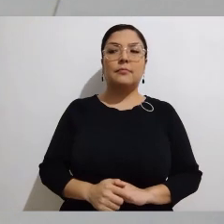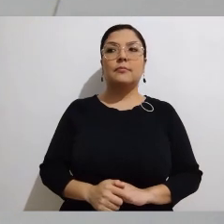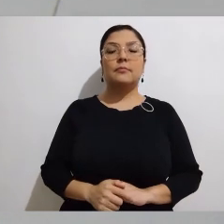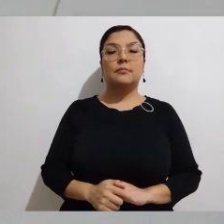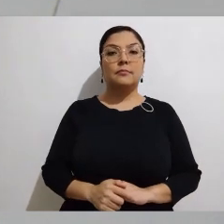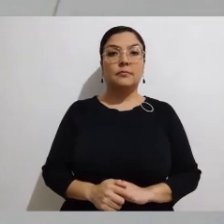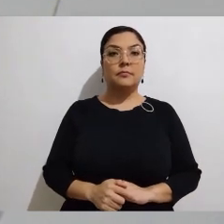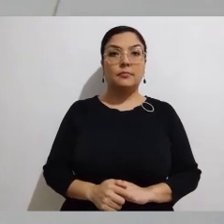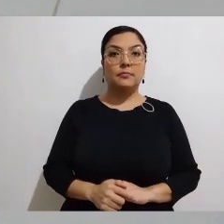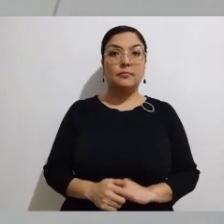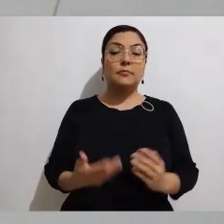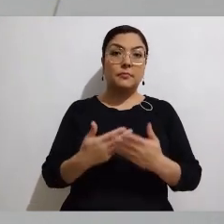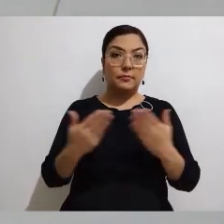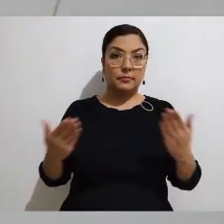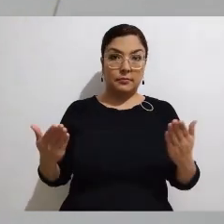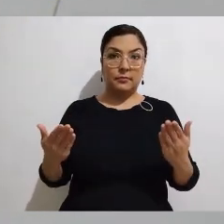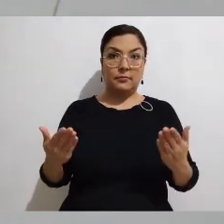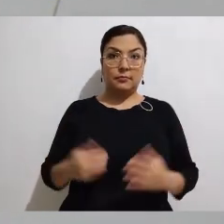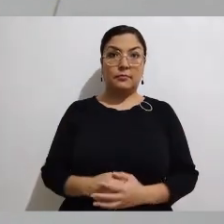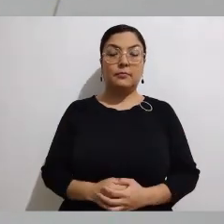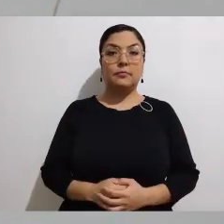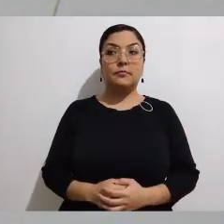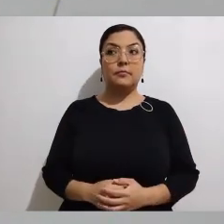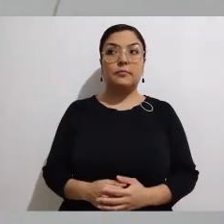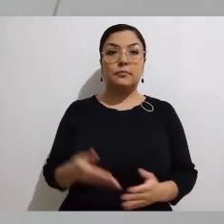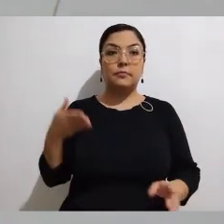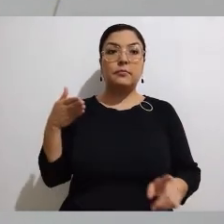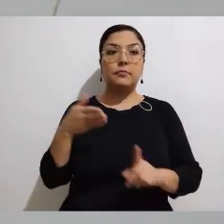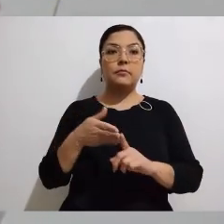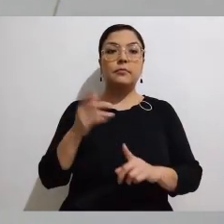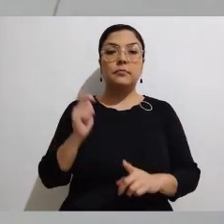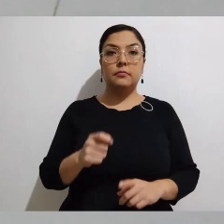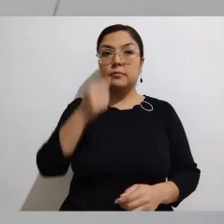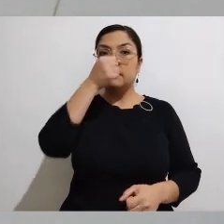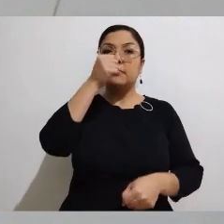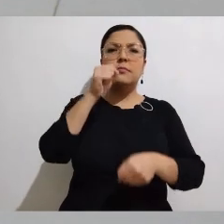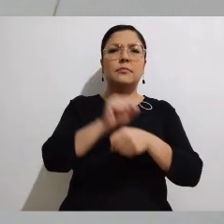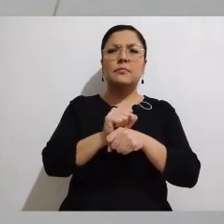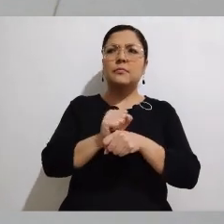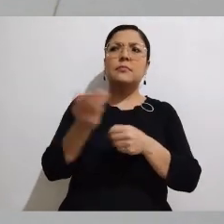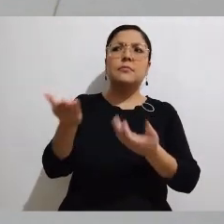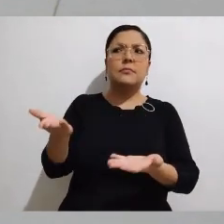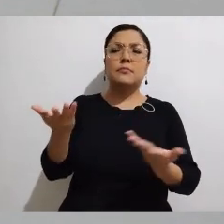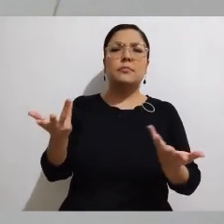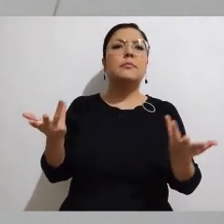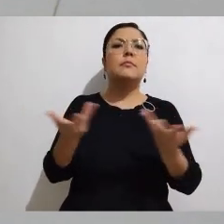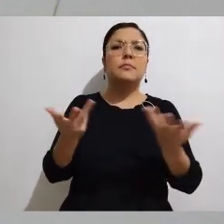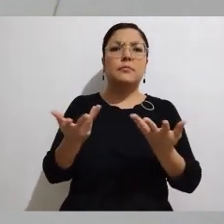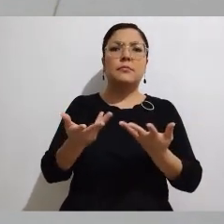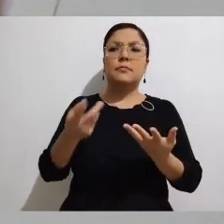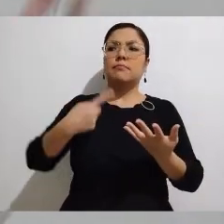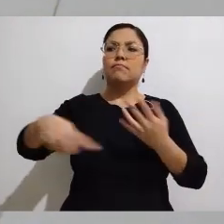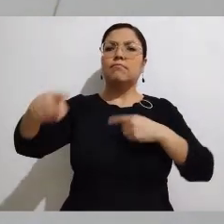excelente profesor. Y bueno, pero ya vamos a entrar ya a lo que es propiamente qué hace la Secretaría Ejecutiva, qué coordina,